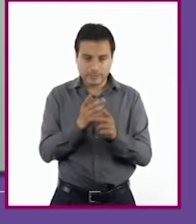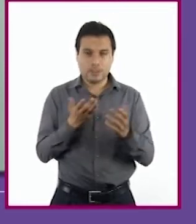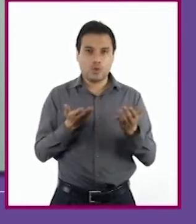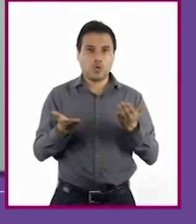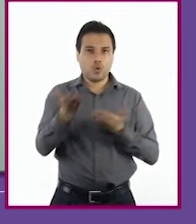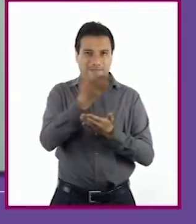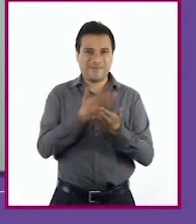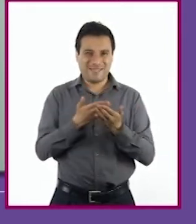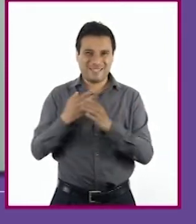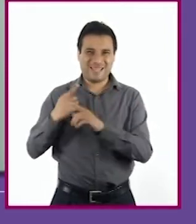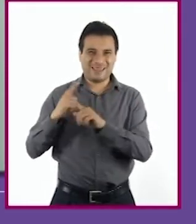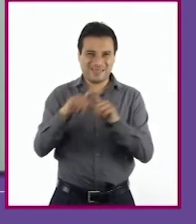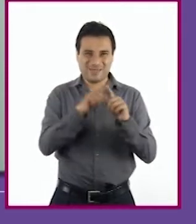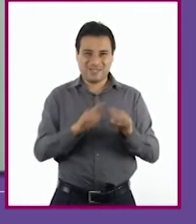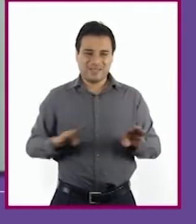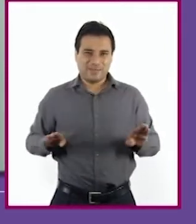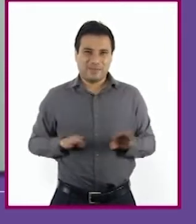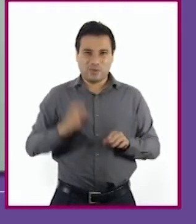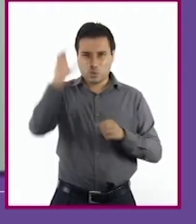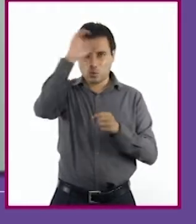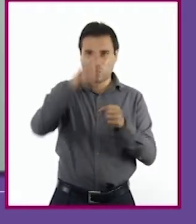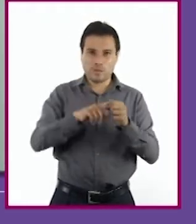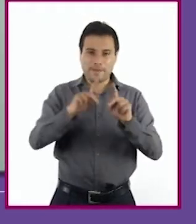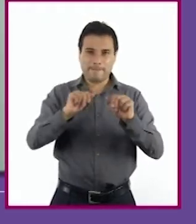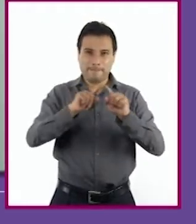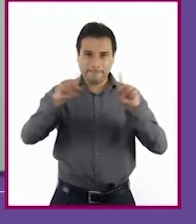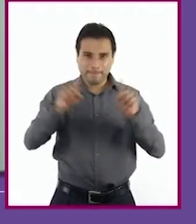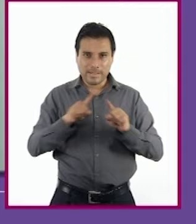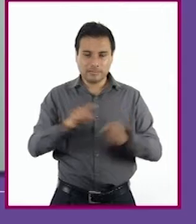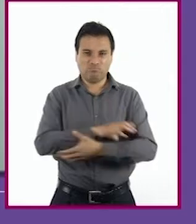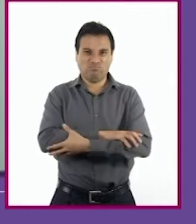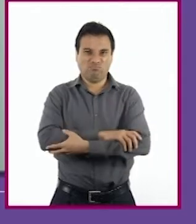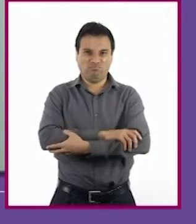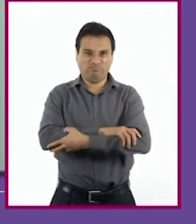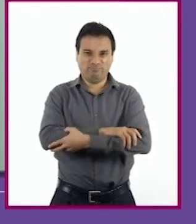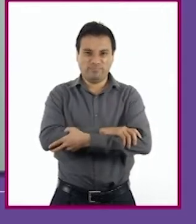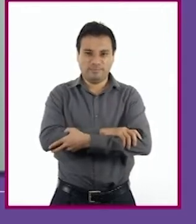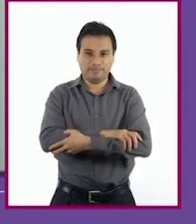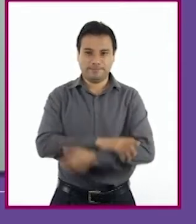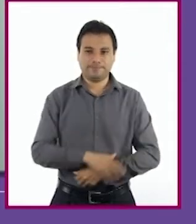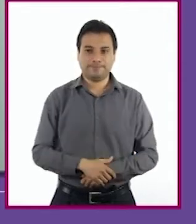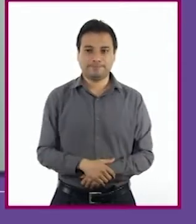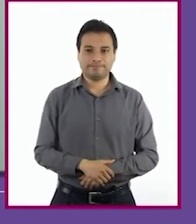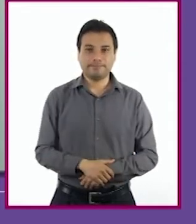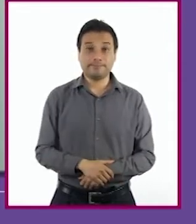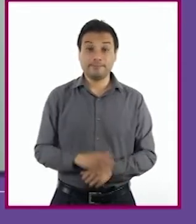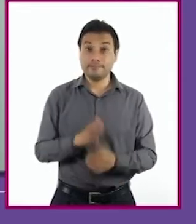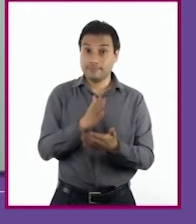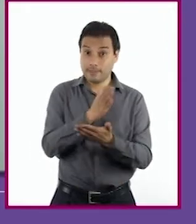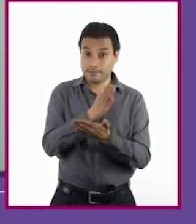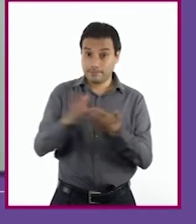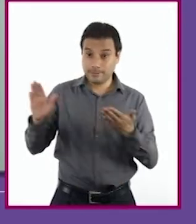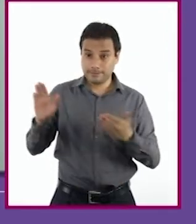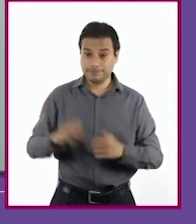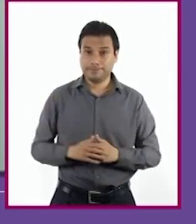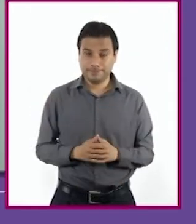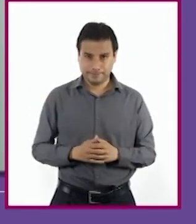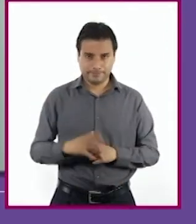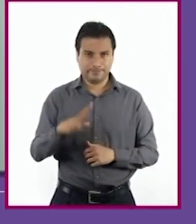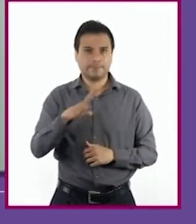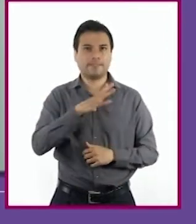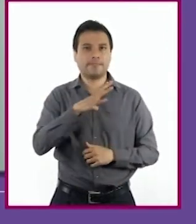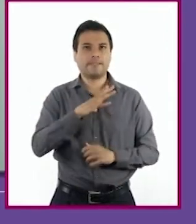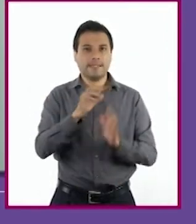convivencia en la diversidad, la cultura de paz y la solidaridad. Por otra parte, tenemos el